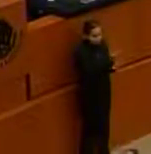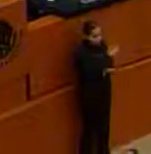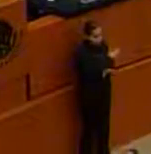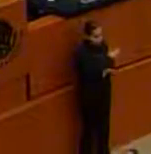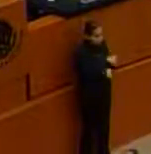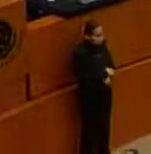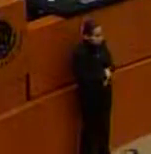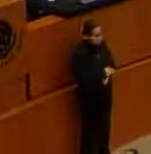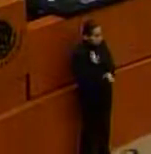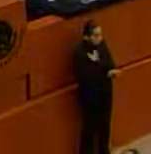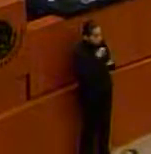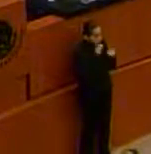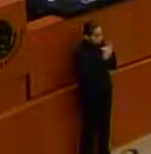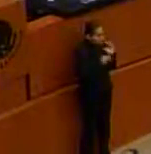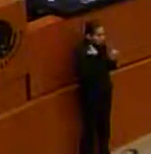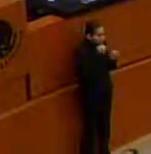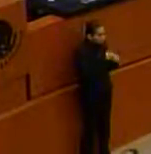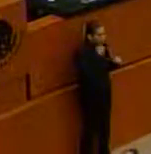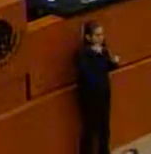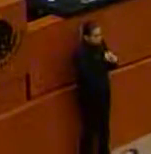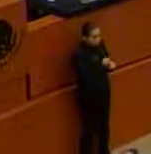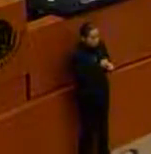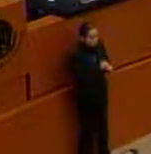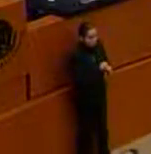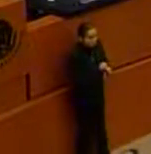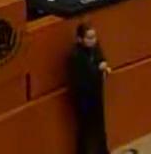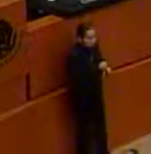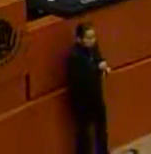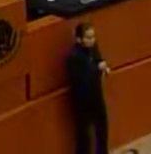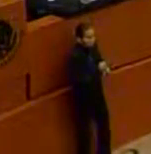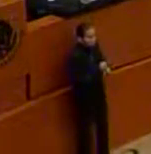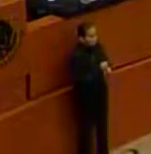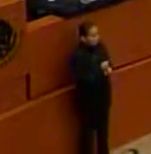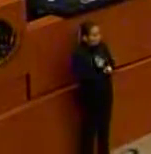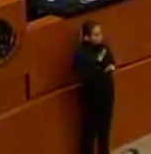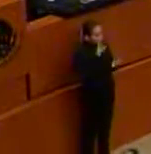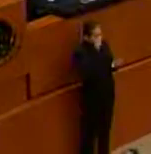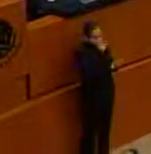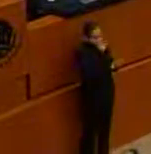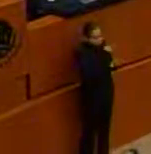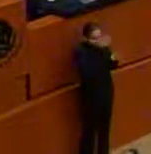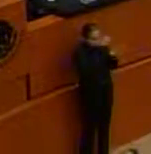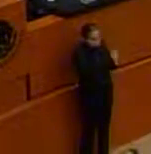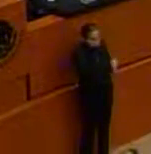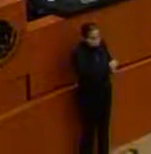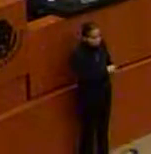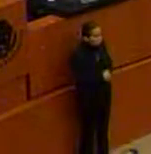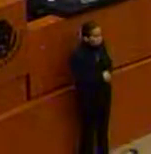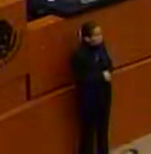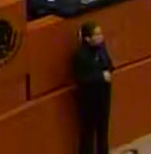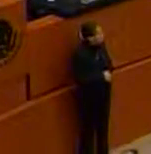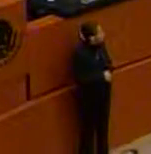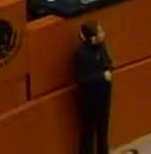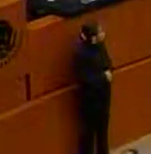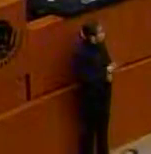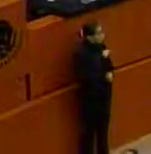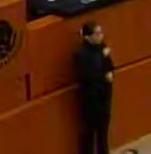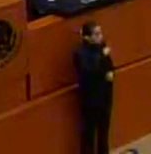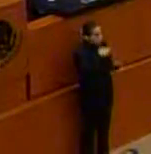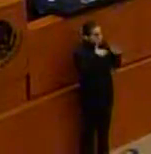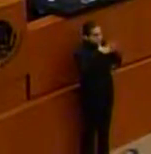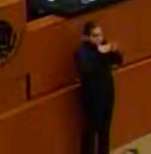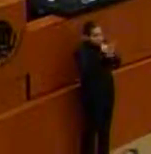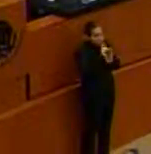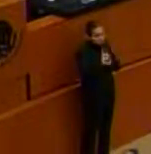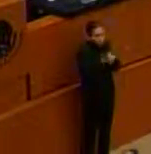antes, y con ingresos anuales, pues por ese concepto de petróleo energético de 70